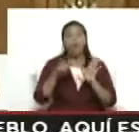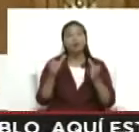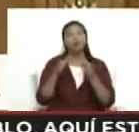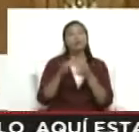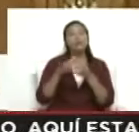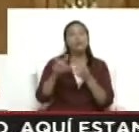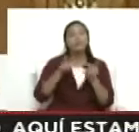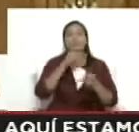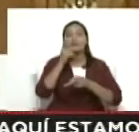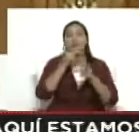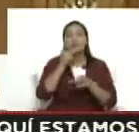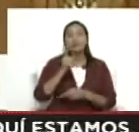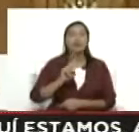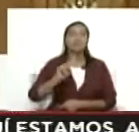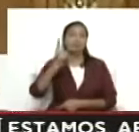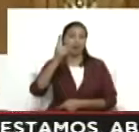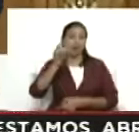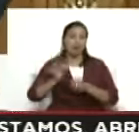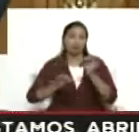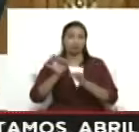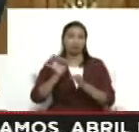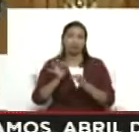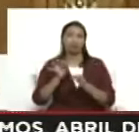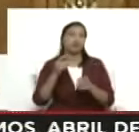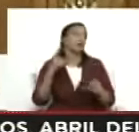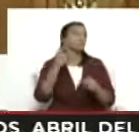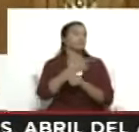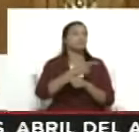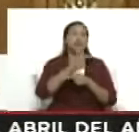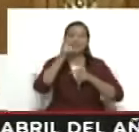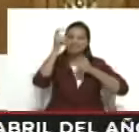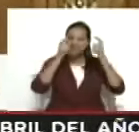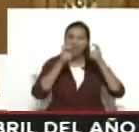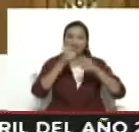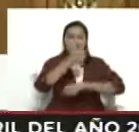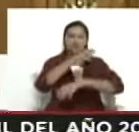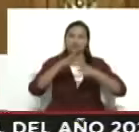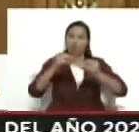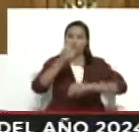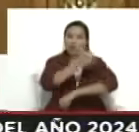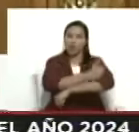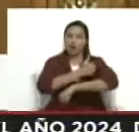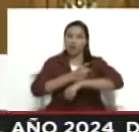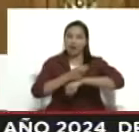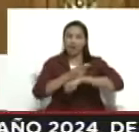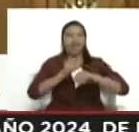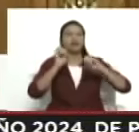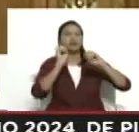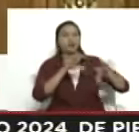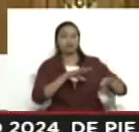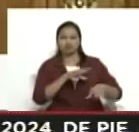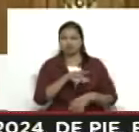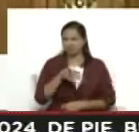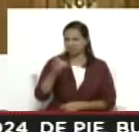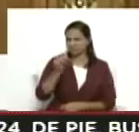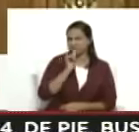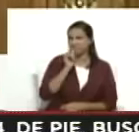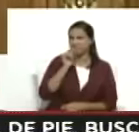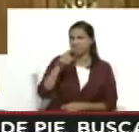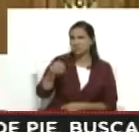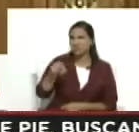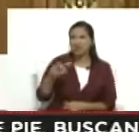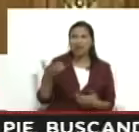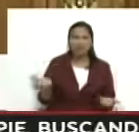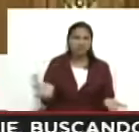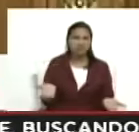pide renuncia de Chávez, del gabinete y de la Asamblea. ¿A quiénes eran ellos para pedir la renuncia del presidente de la República?